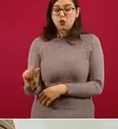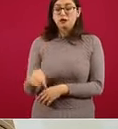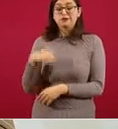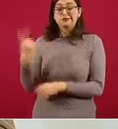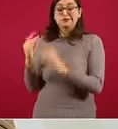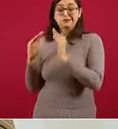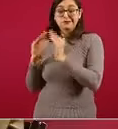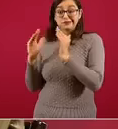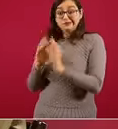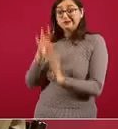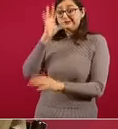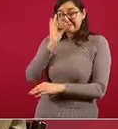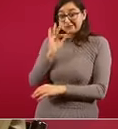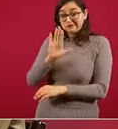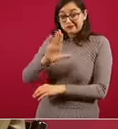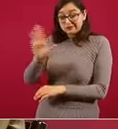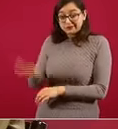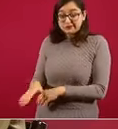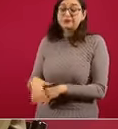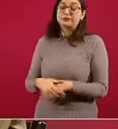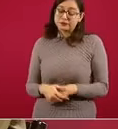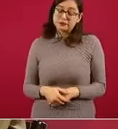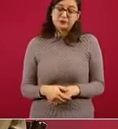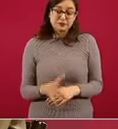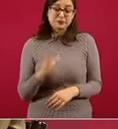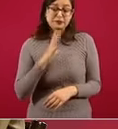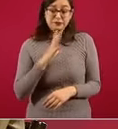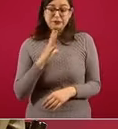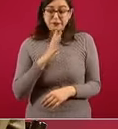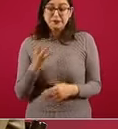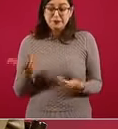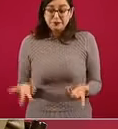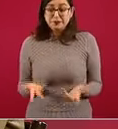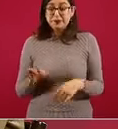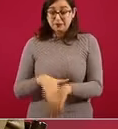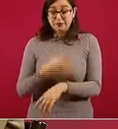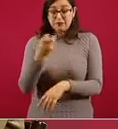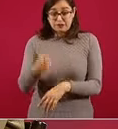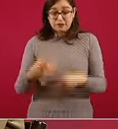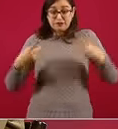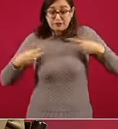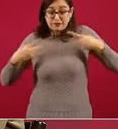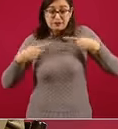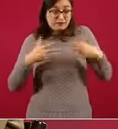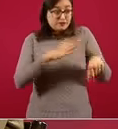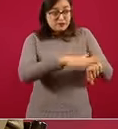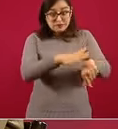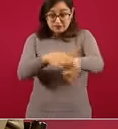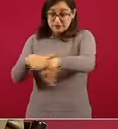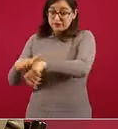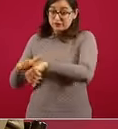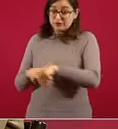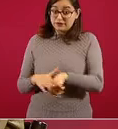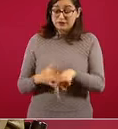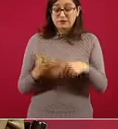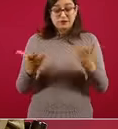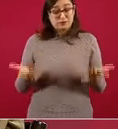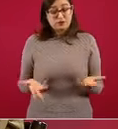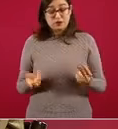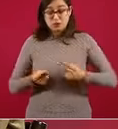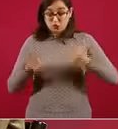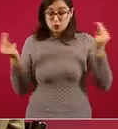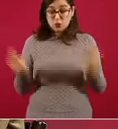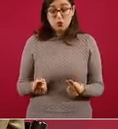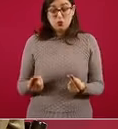en casa sí están sucediendo, y esto es por eso también es un llamado también a la población para que